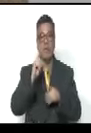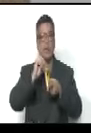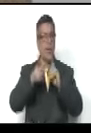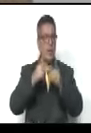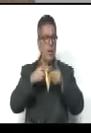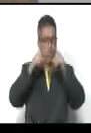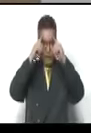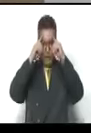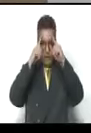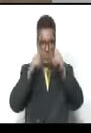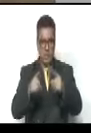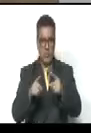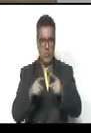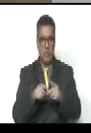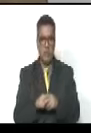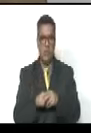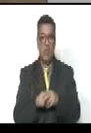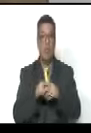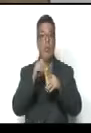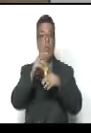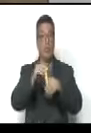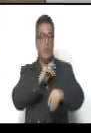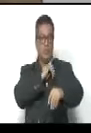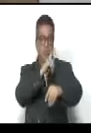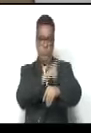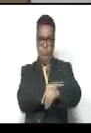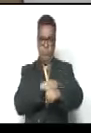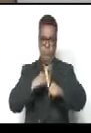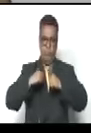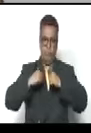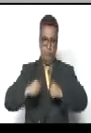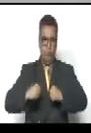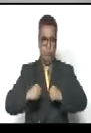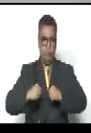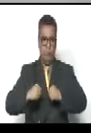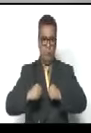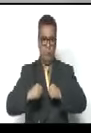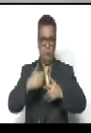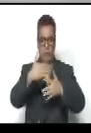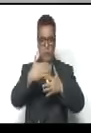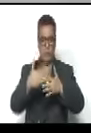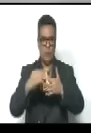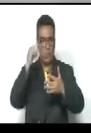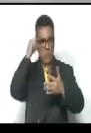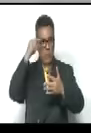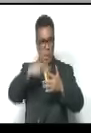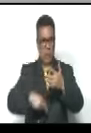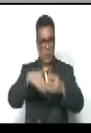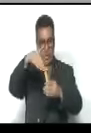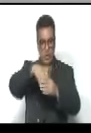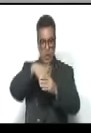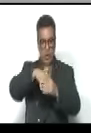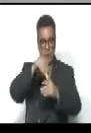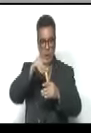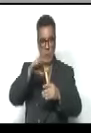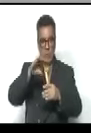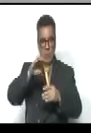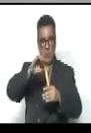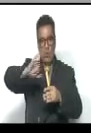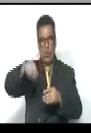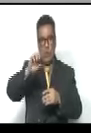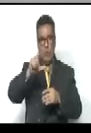algunas decisiones que fortalecen el cronograma electoral y el evento electoral de julio